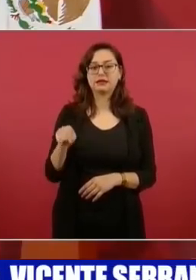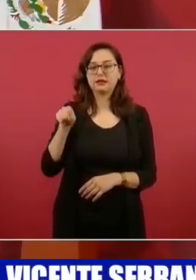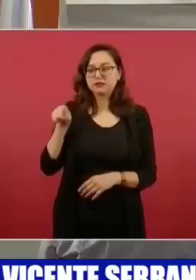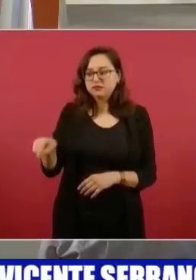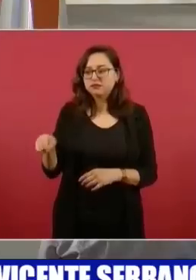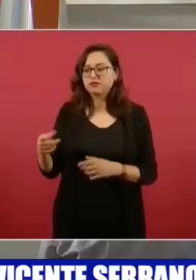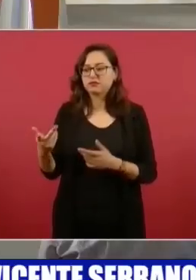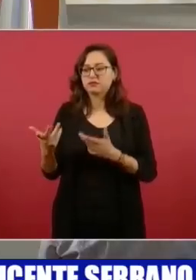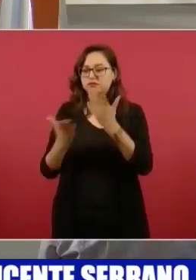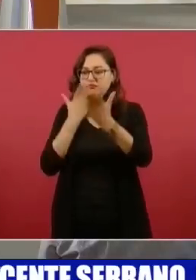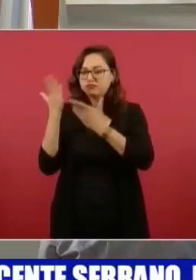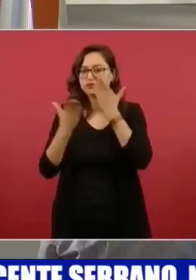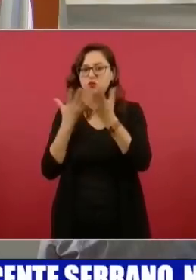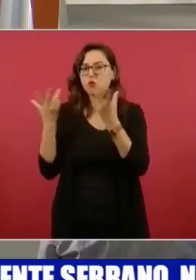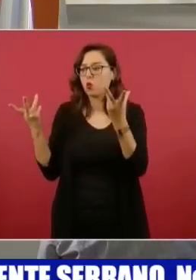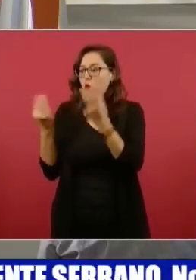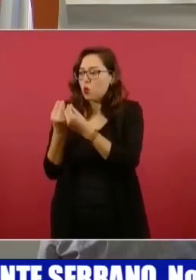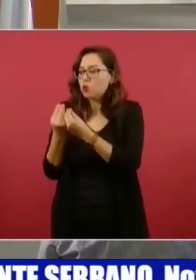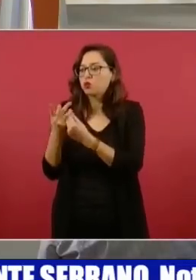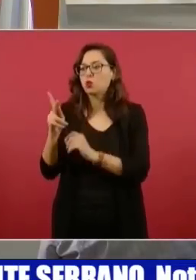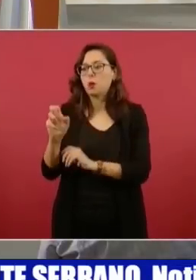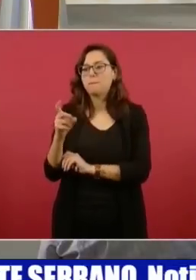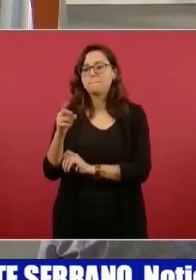con Pedro Ferriz.